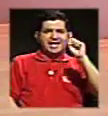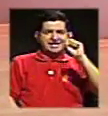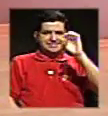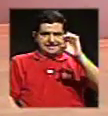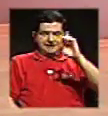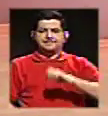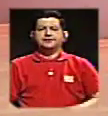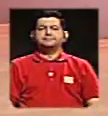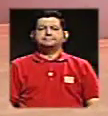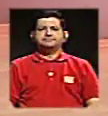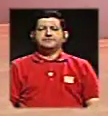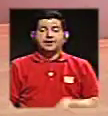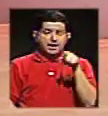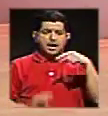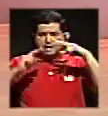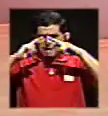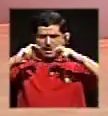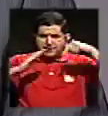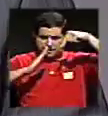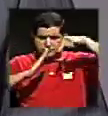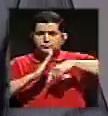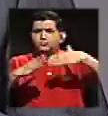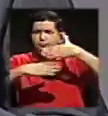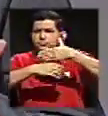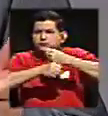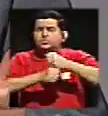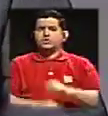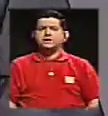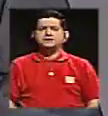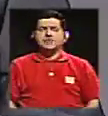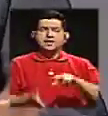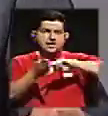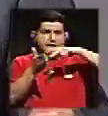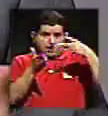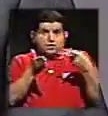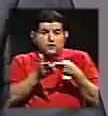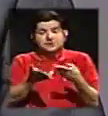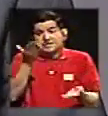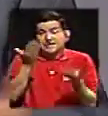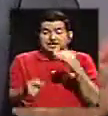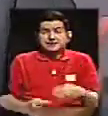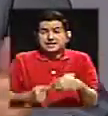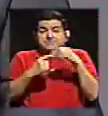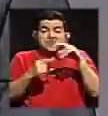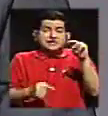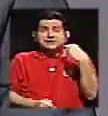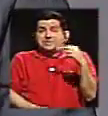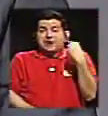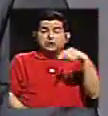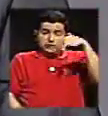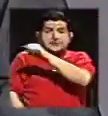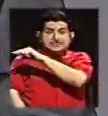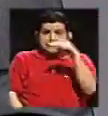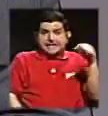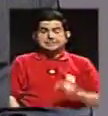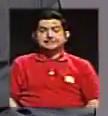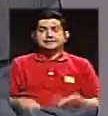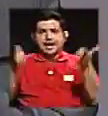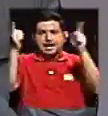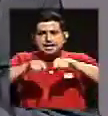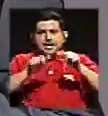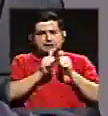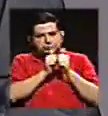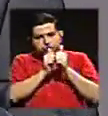elecciones para profundizar Precisamente en lo que es quizás la principal noticia de la semana y es un hecho que nos va a